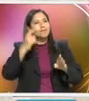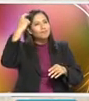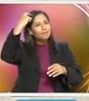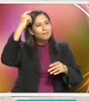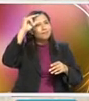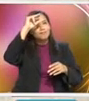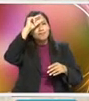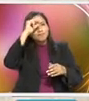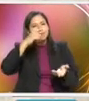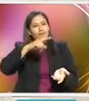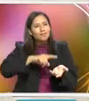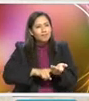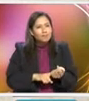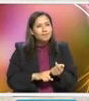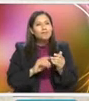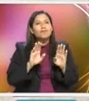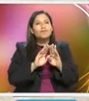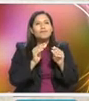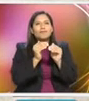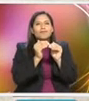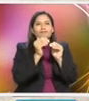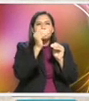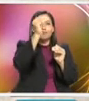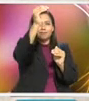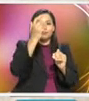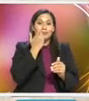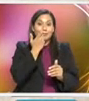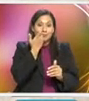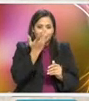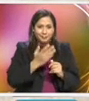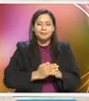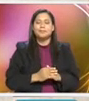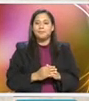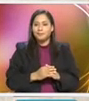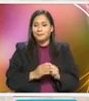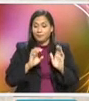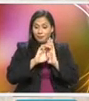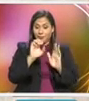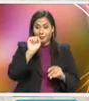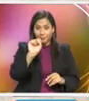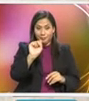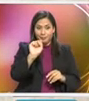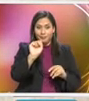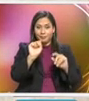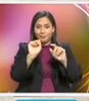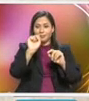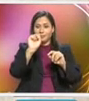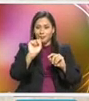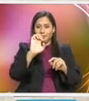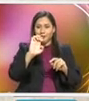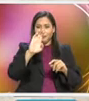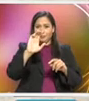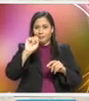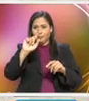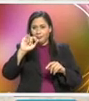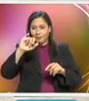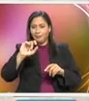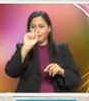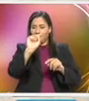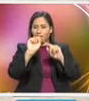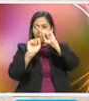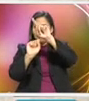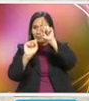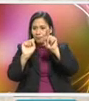lo místico, lo que está hacia arriba, lo elevado. Muy particularmente la S de Sebastián tiene mayor peso para